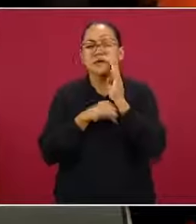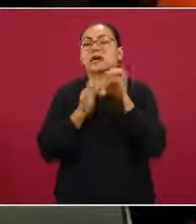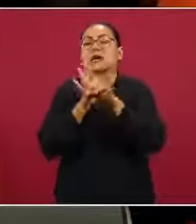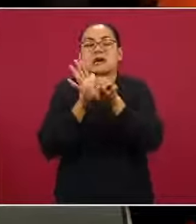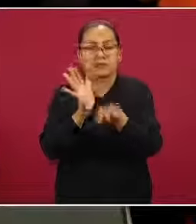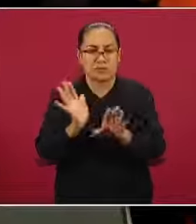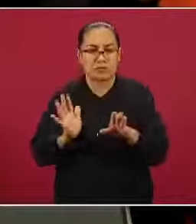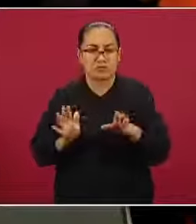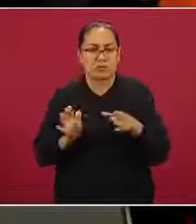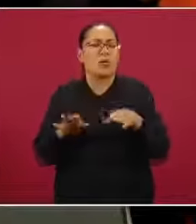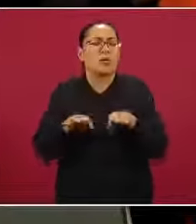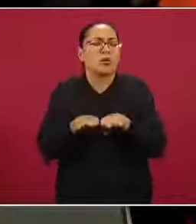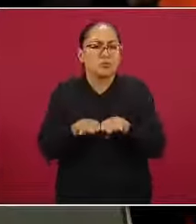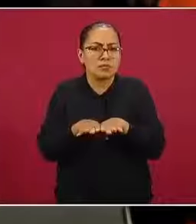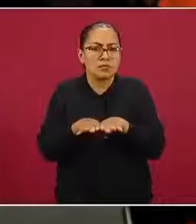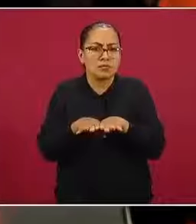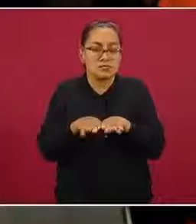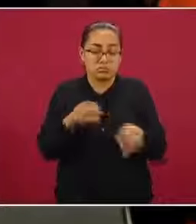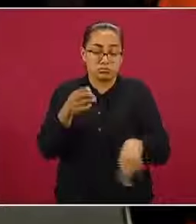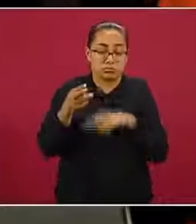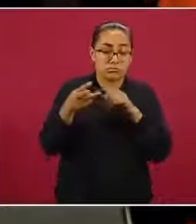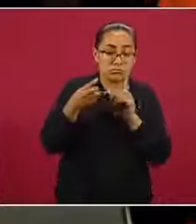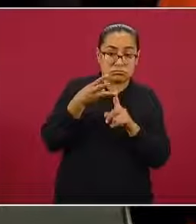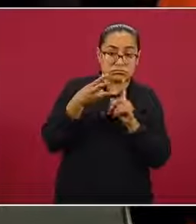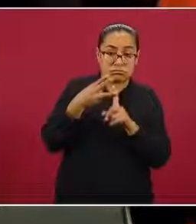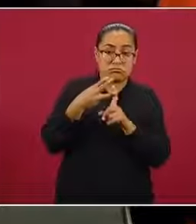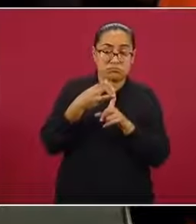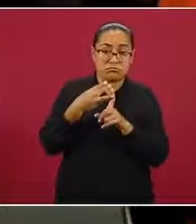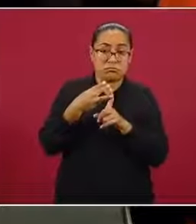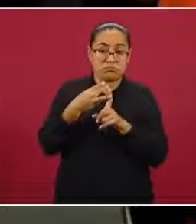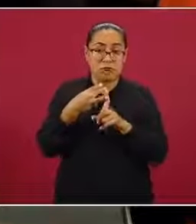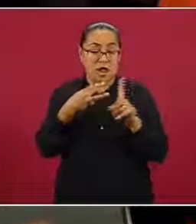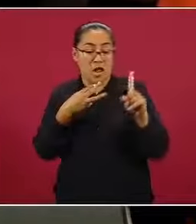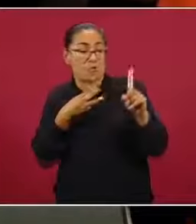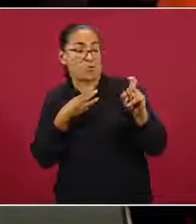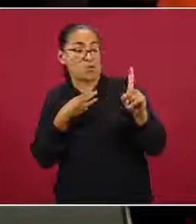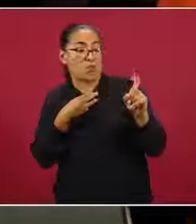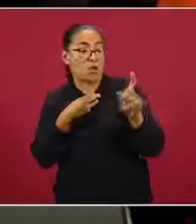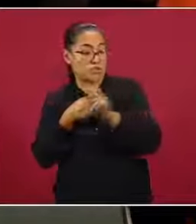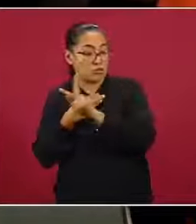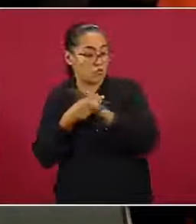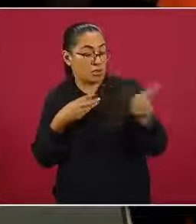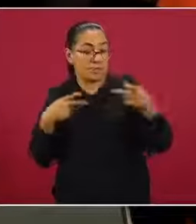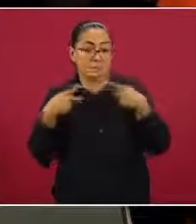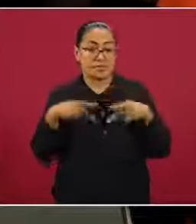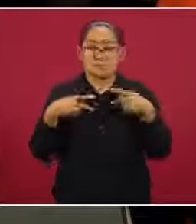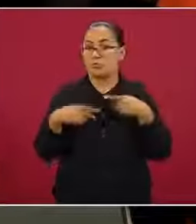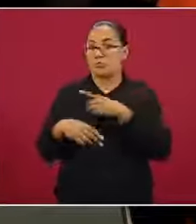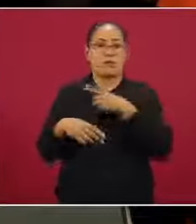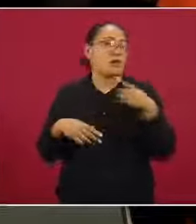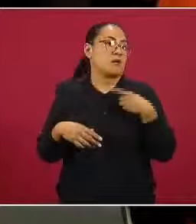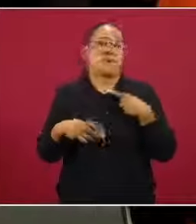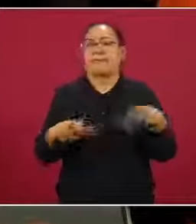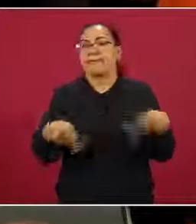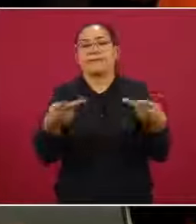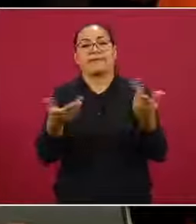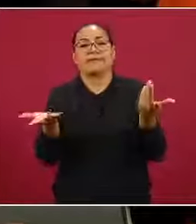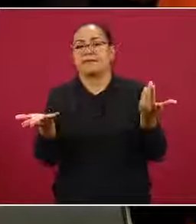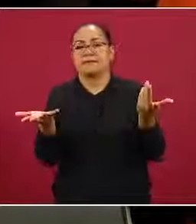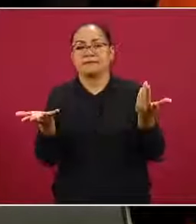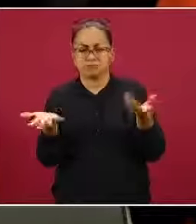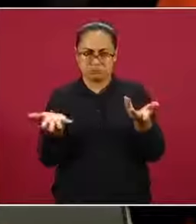sé si existe alguna regulación, entendiendo que el agua debería ser un bien común y no deberían venderla. No sé si las botellas